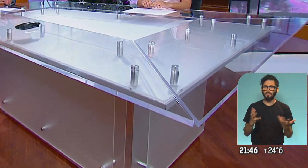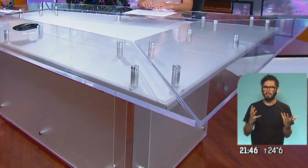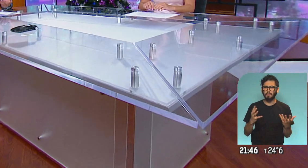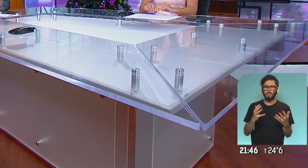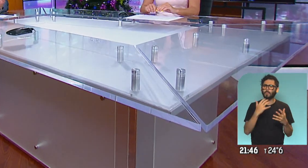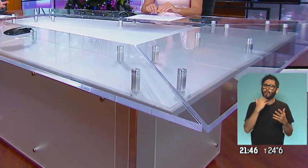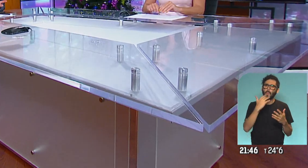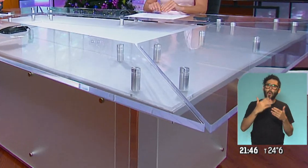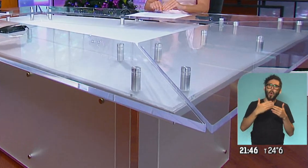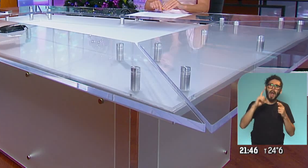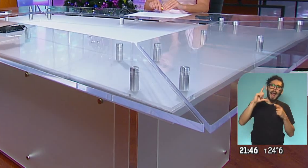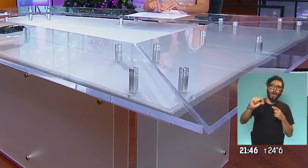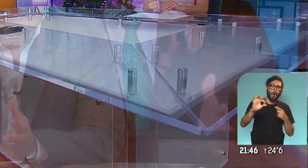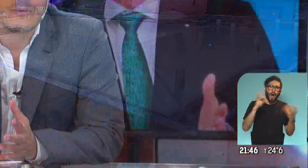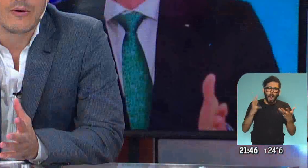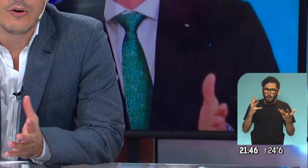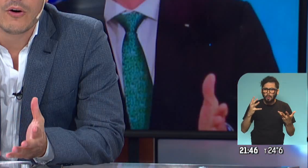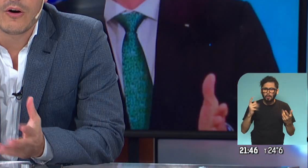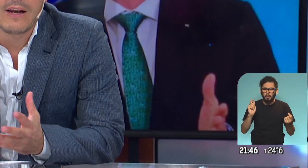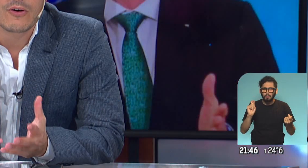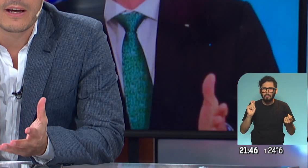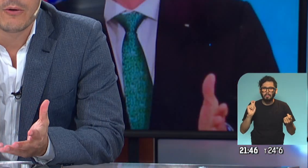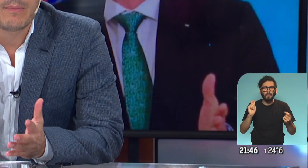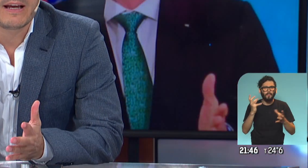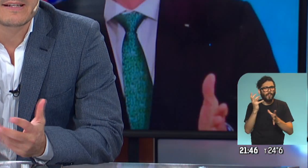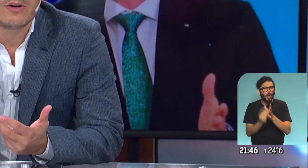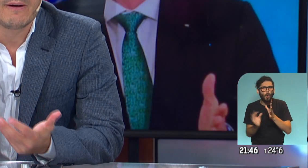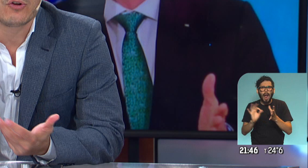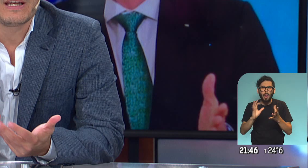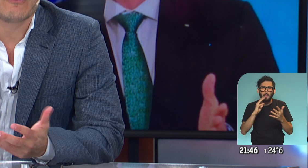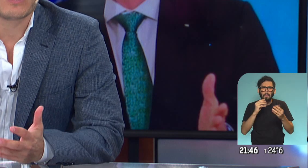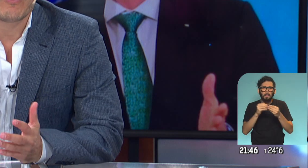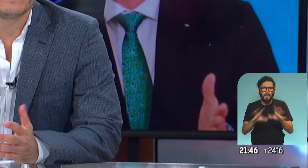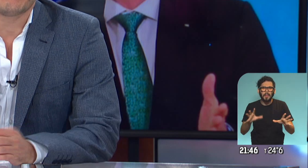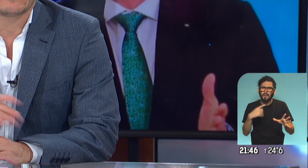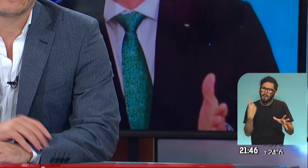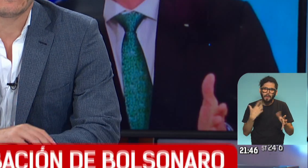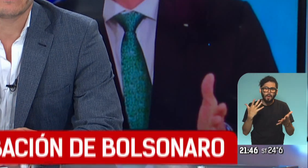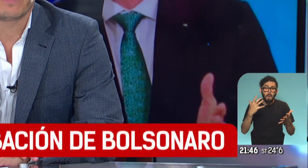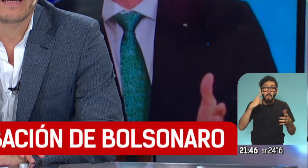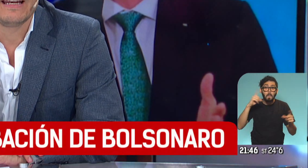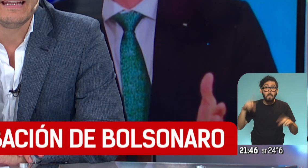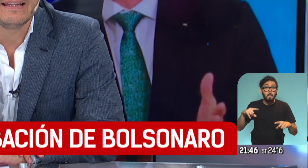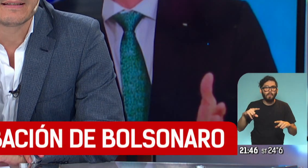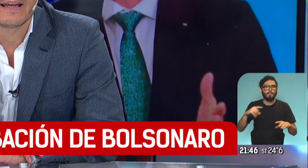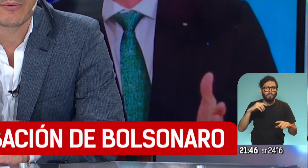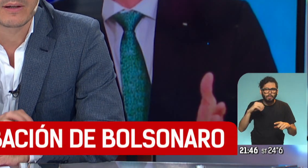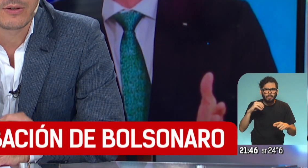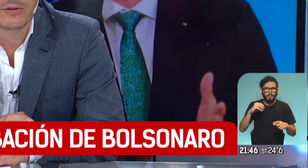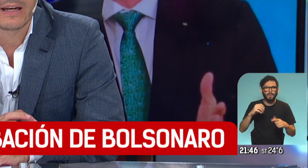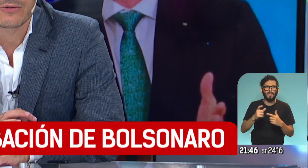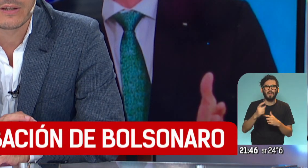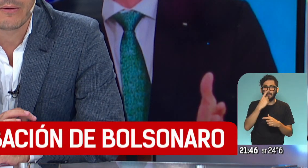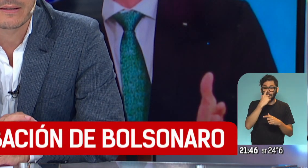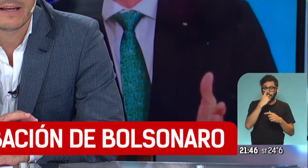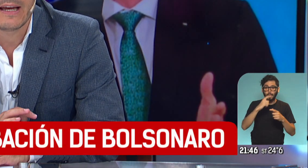a la distancia o alguna información nos llegó cambiada o algo que nos va a explicar Ayelen Oliva no teníamos en cuenta para saber que el índice de